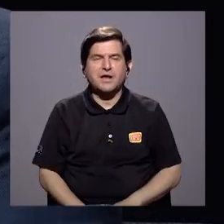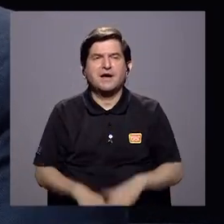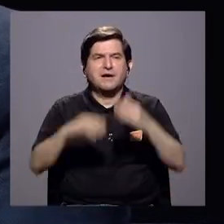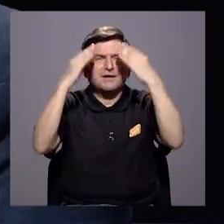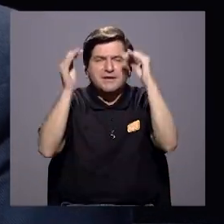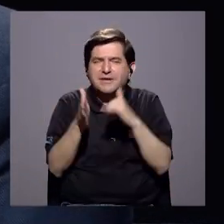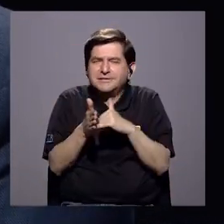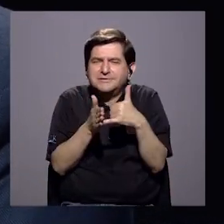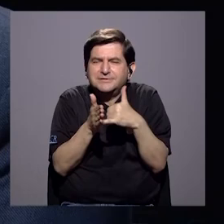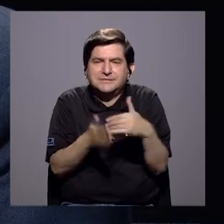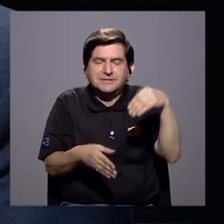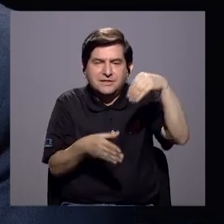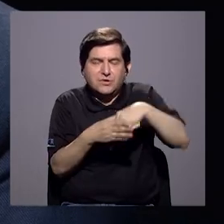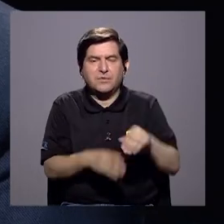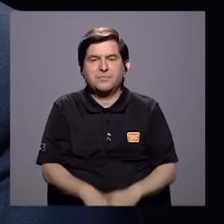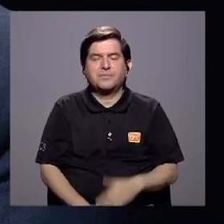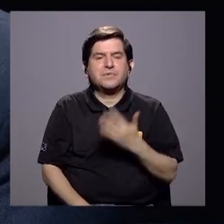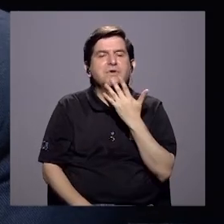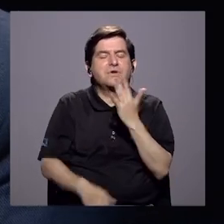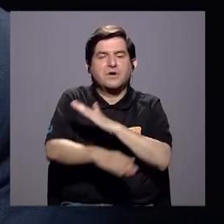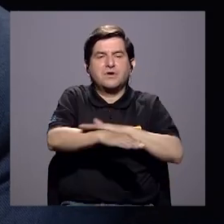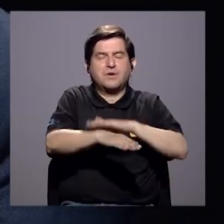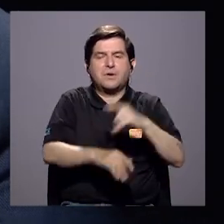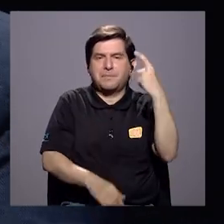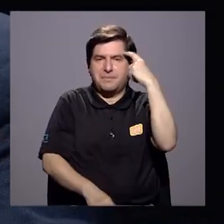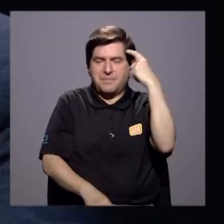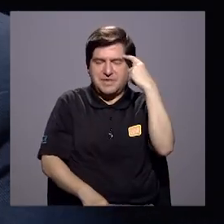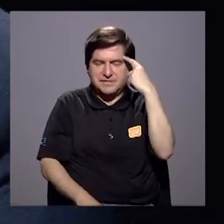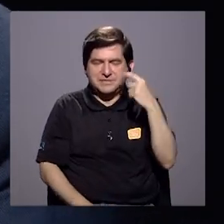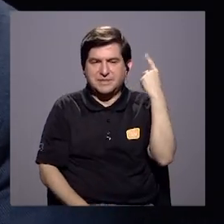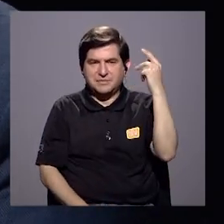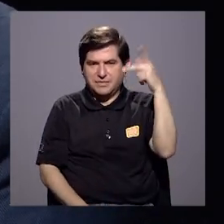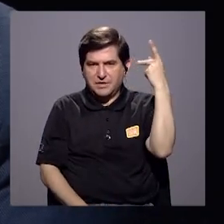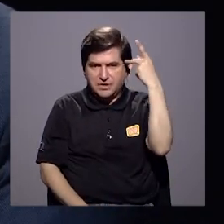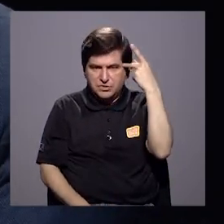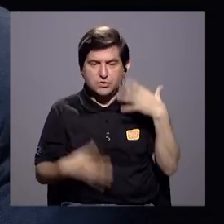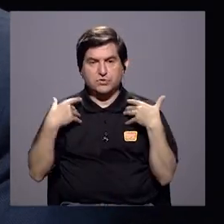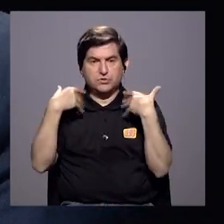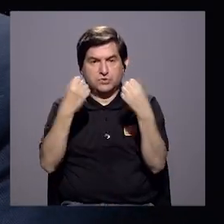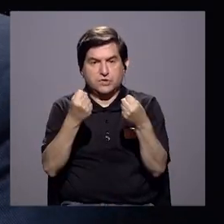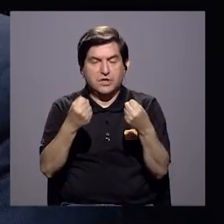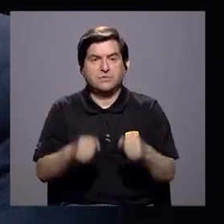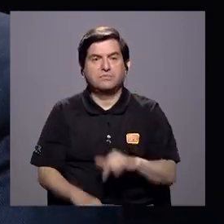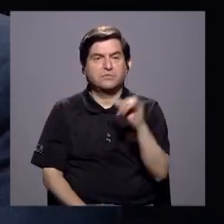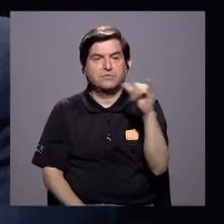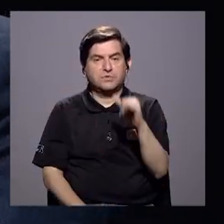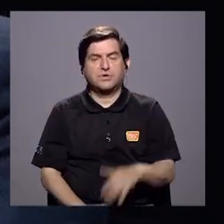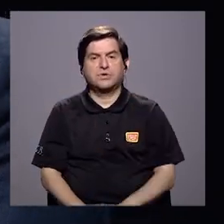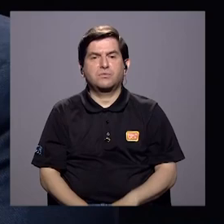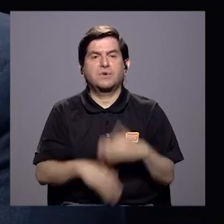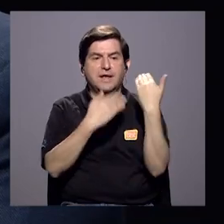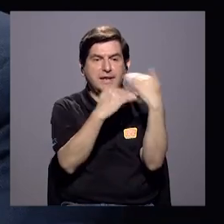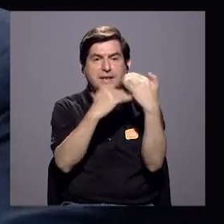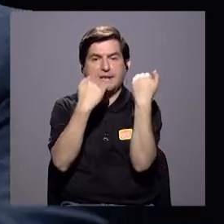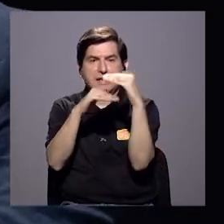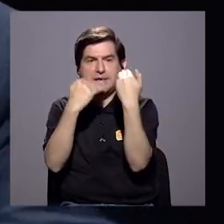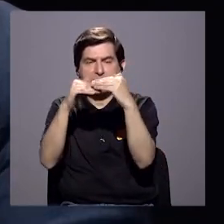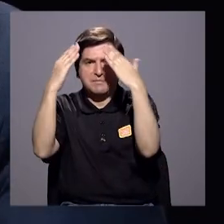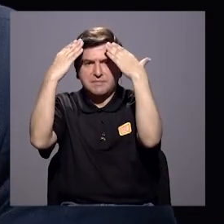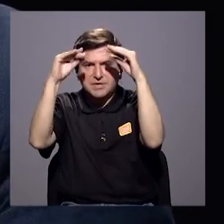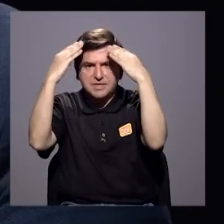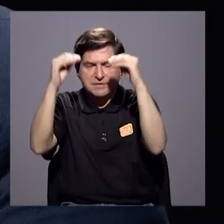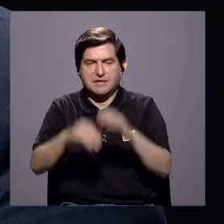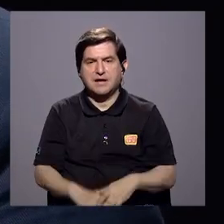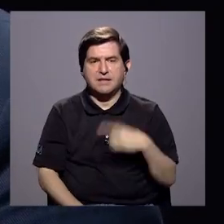sensibles que podrían involucrar las razas a los pensamientos políticos la salud pero también pueden ser los de acceso restringido que sólo son